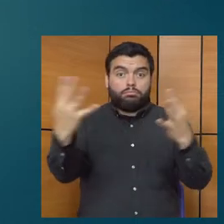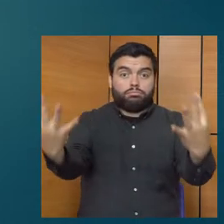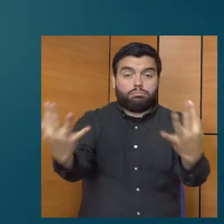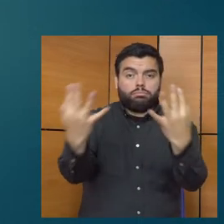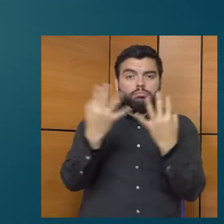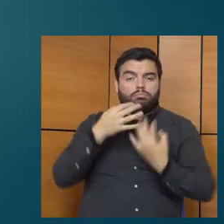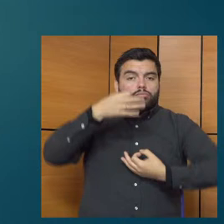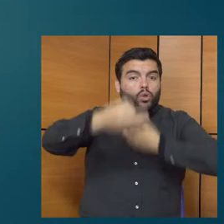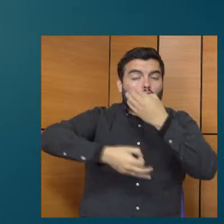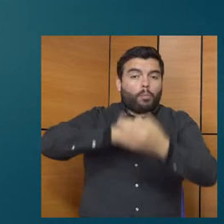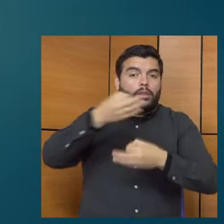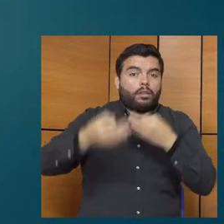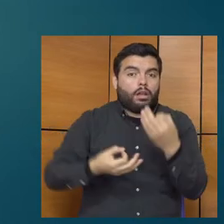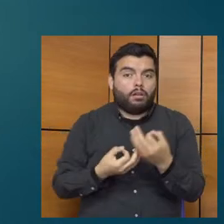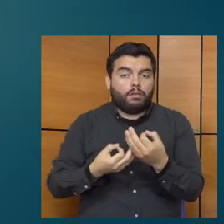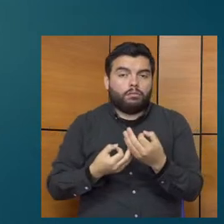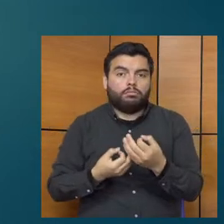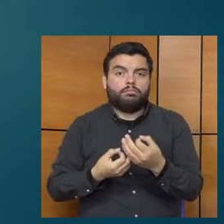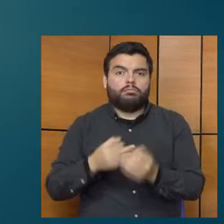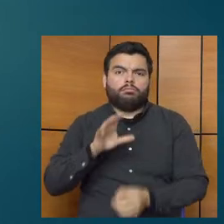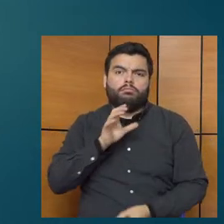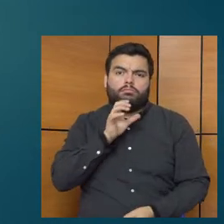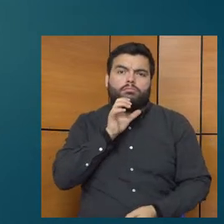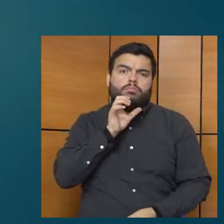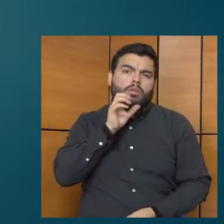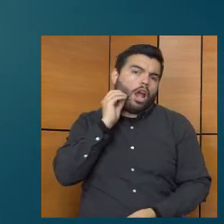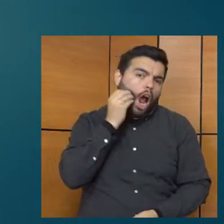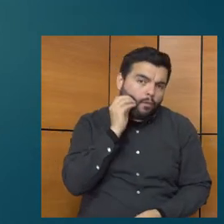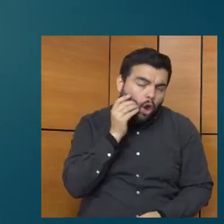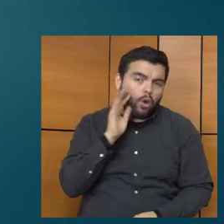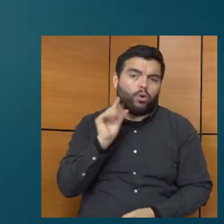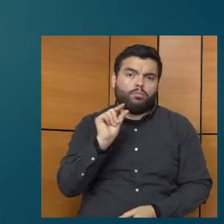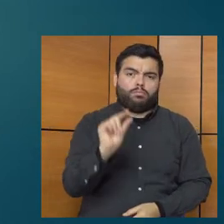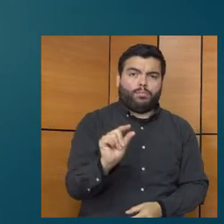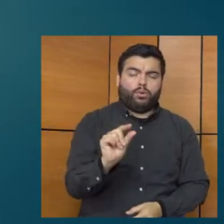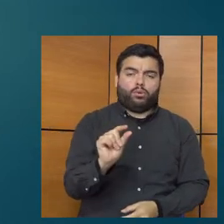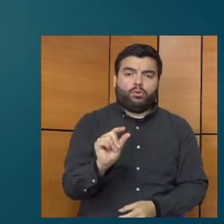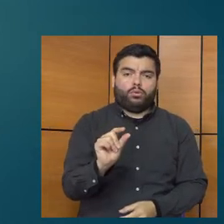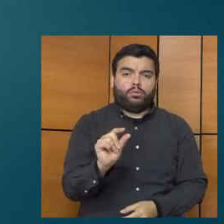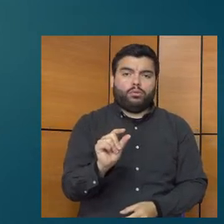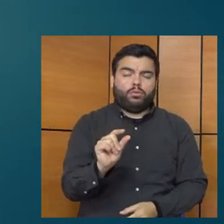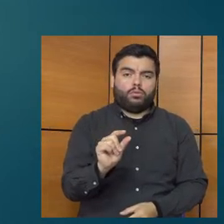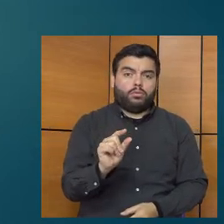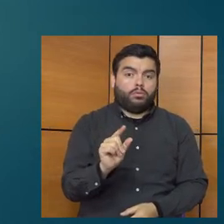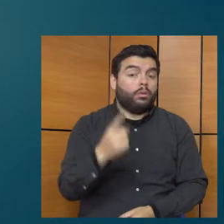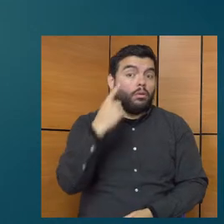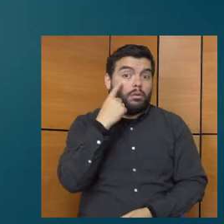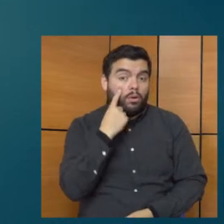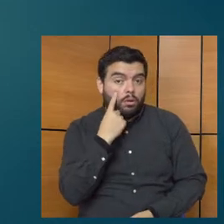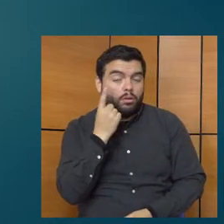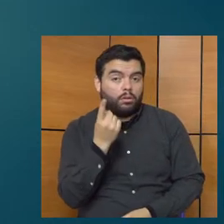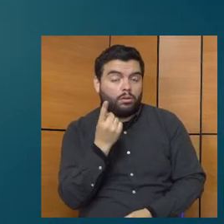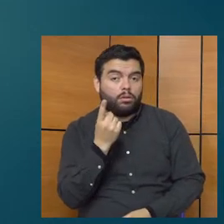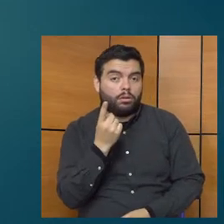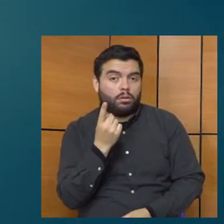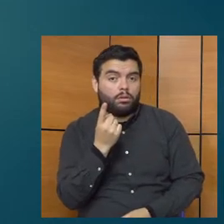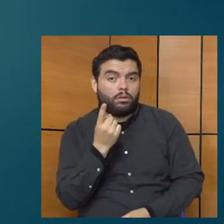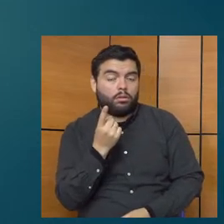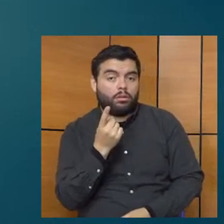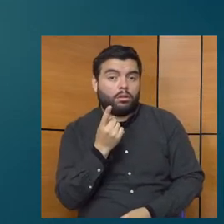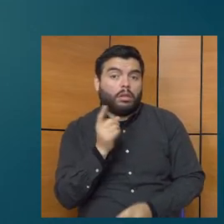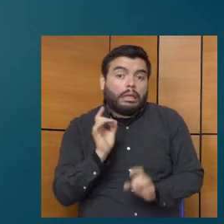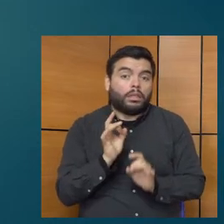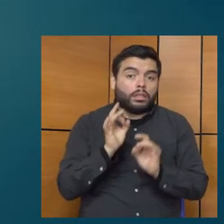que hay pocos abuelos, que personas mayores que no son abuelos. Fijaos que eso puede parecer algo